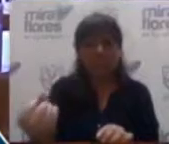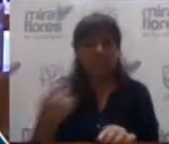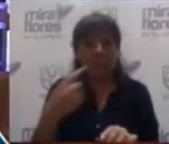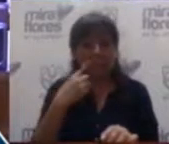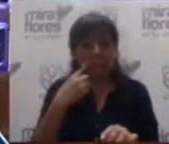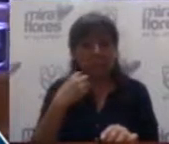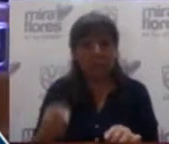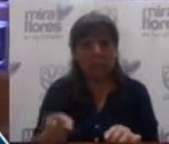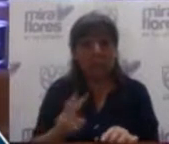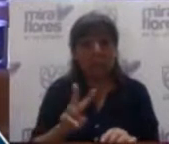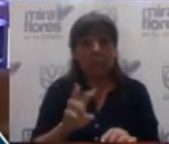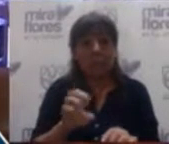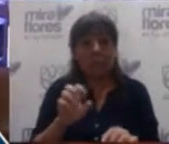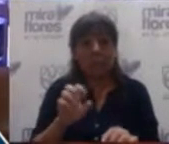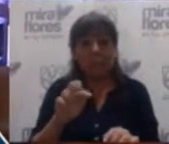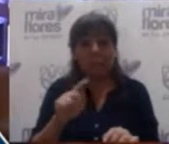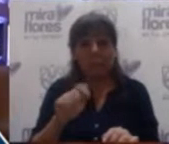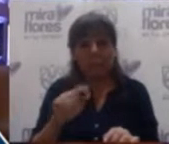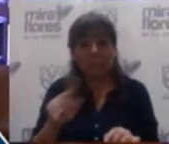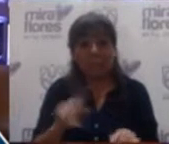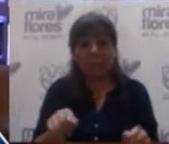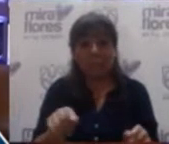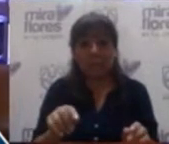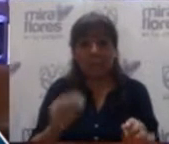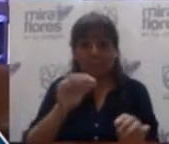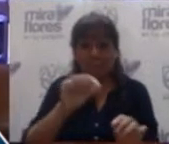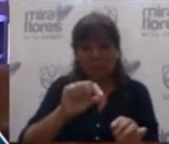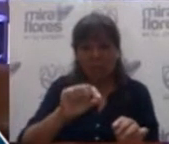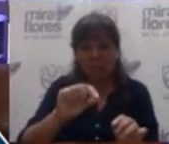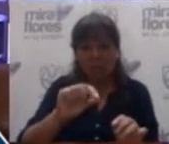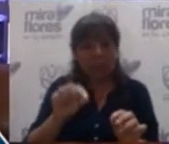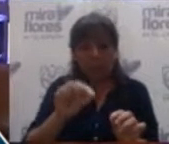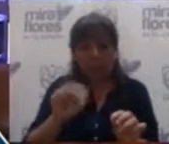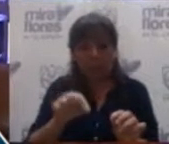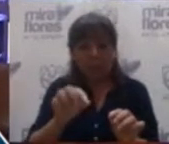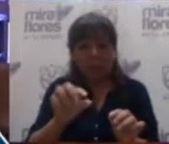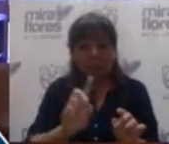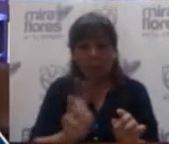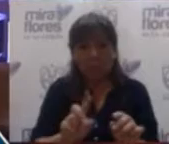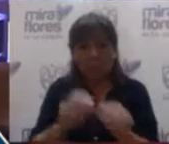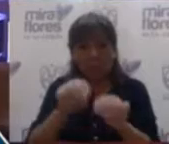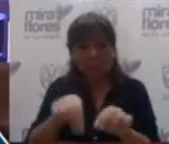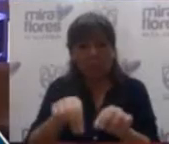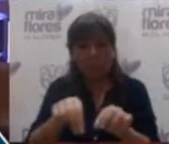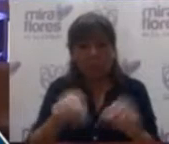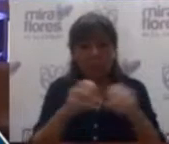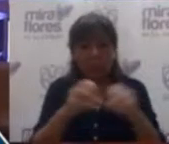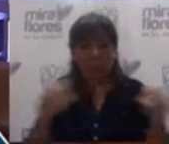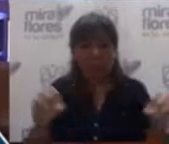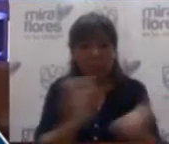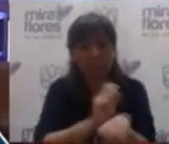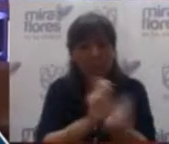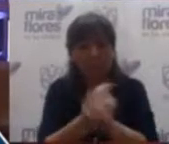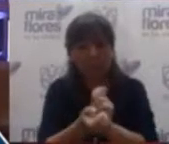lugar de una coma, entonces ya me cambiaron ya toda la frase que se dijo, o sea, porque